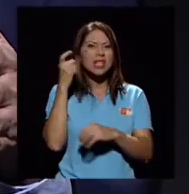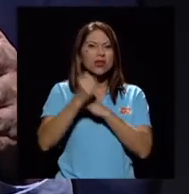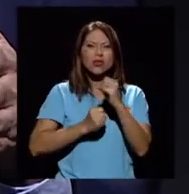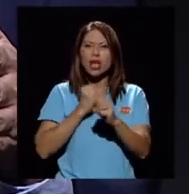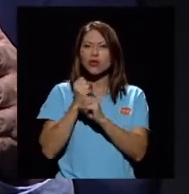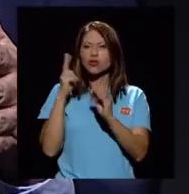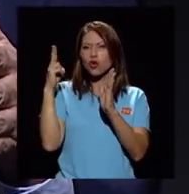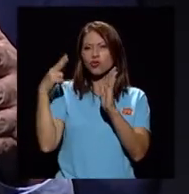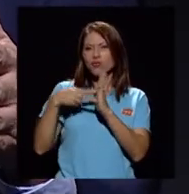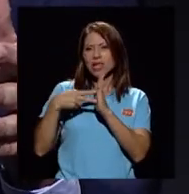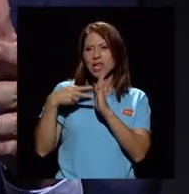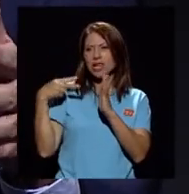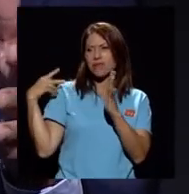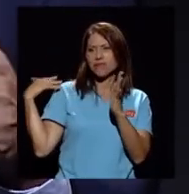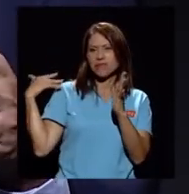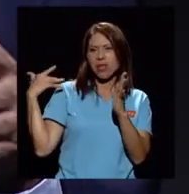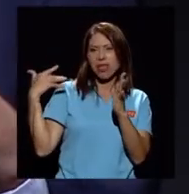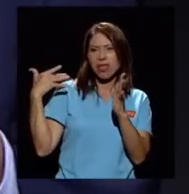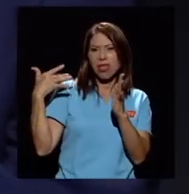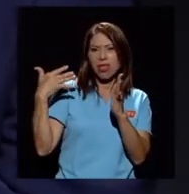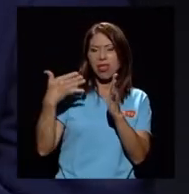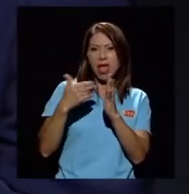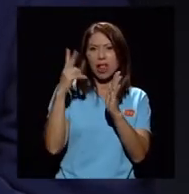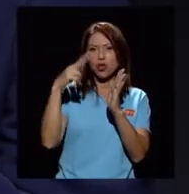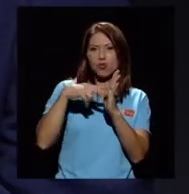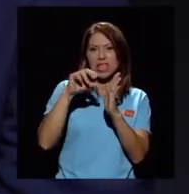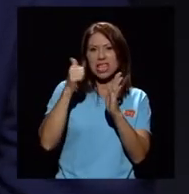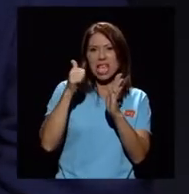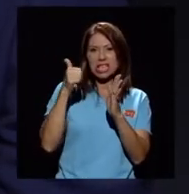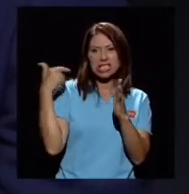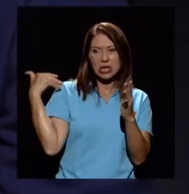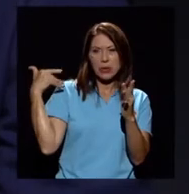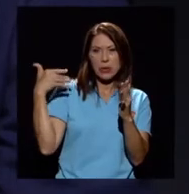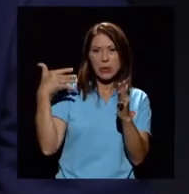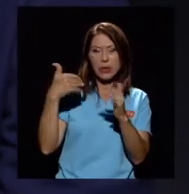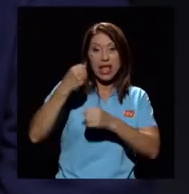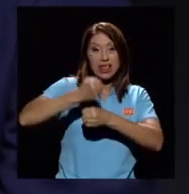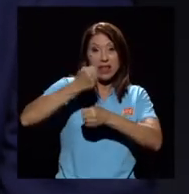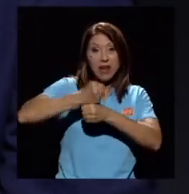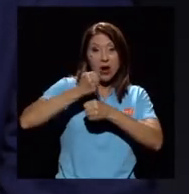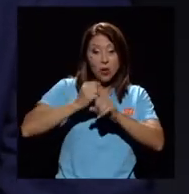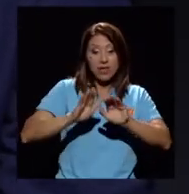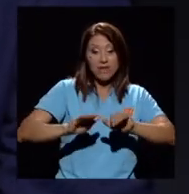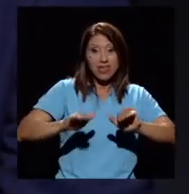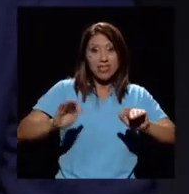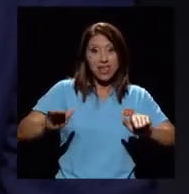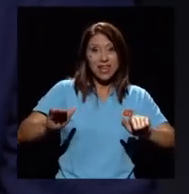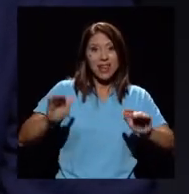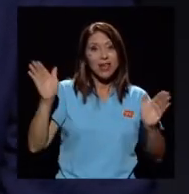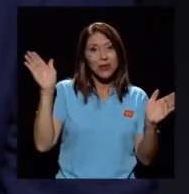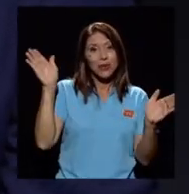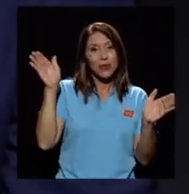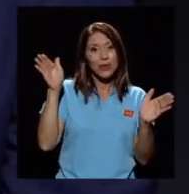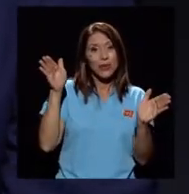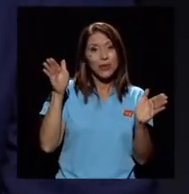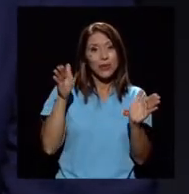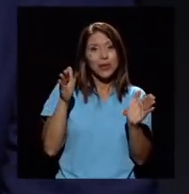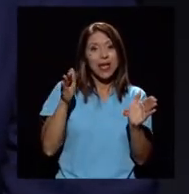2000 a la actualidad, al 2010, el trabajo infantil se ha venido reduciendo y la mitad de eso se